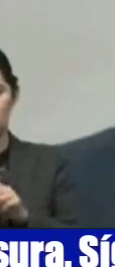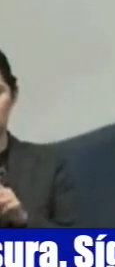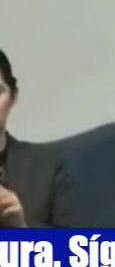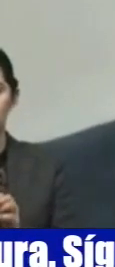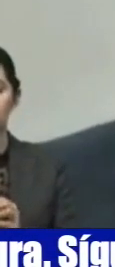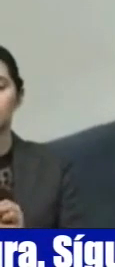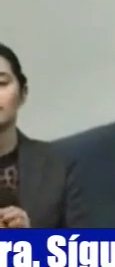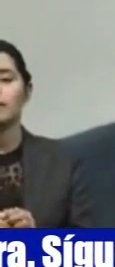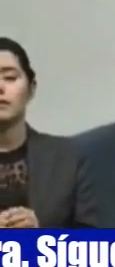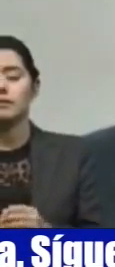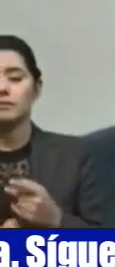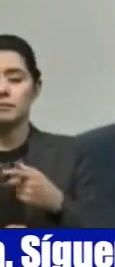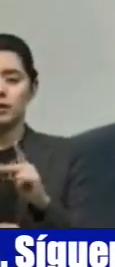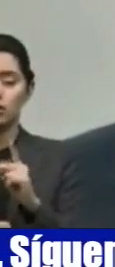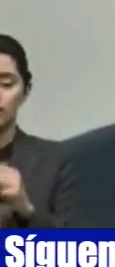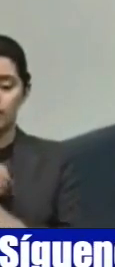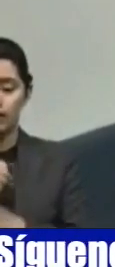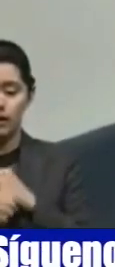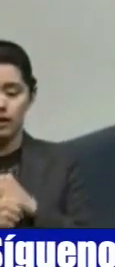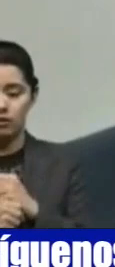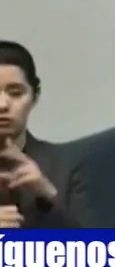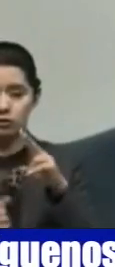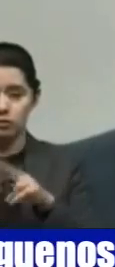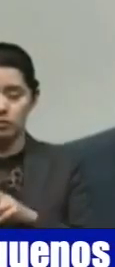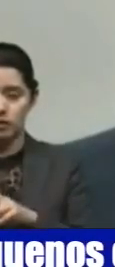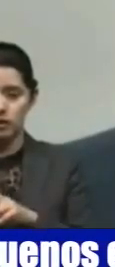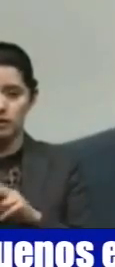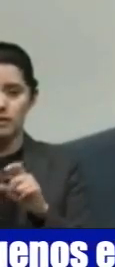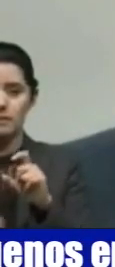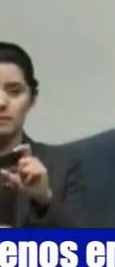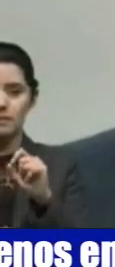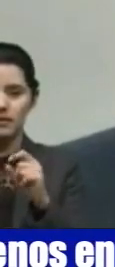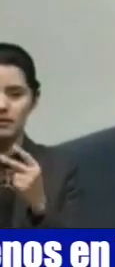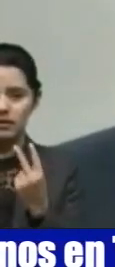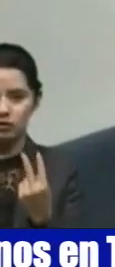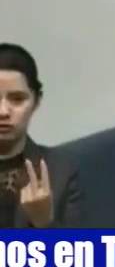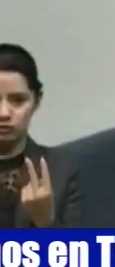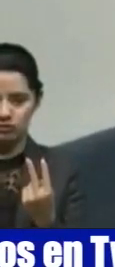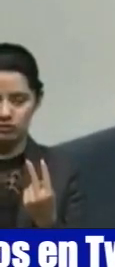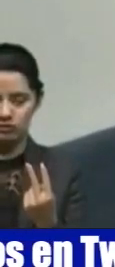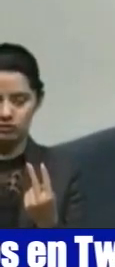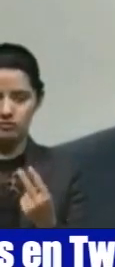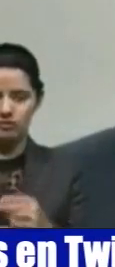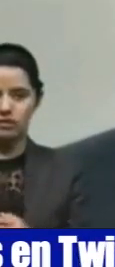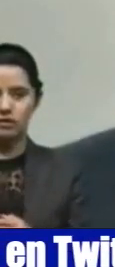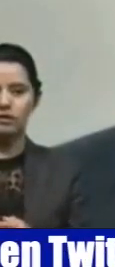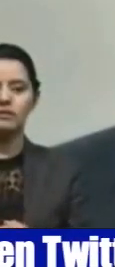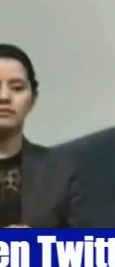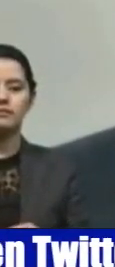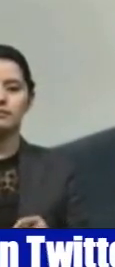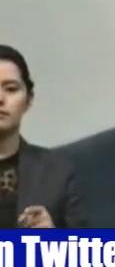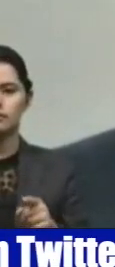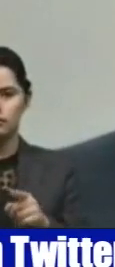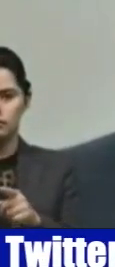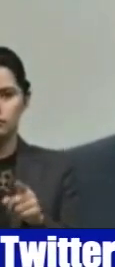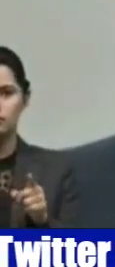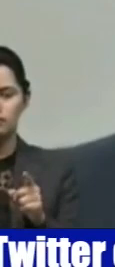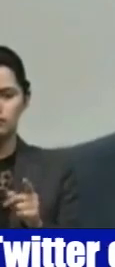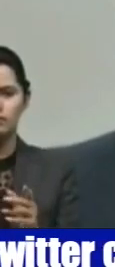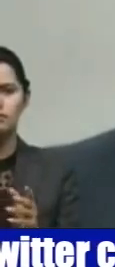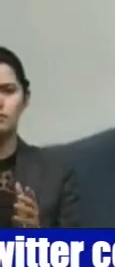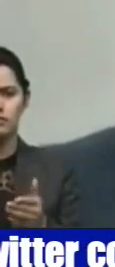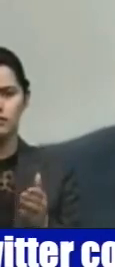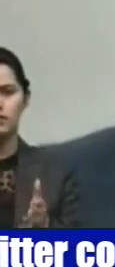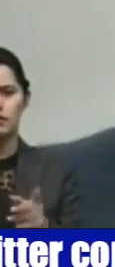el ejercicio fiscal 2022, más allá de las medidas que ya adoptaron